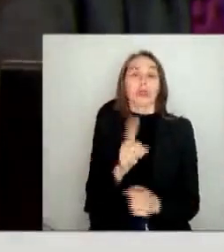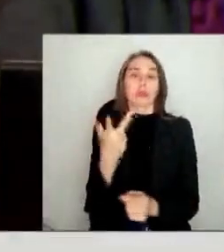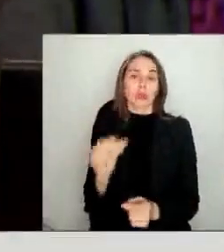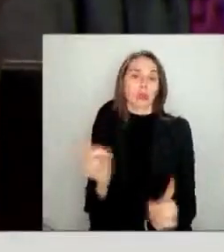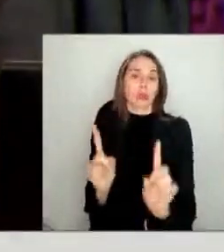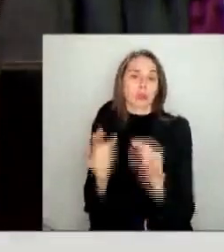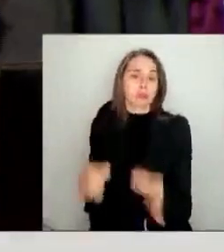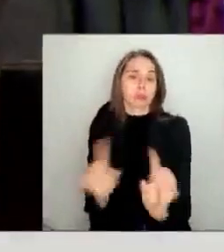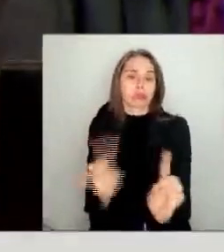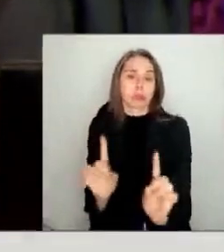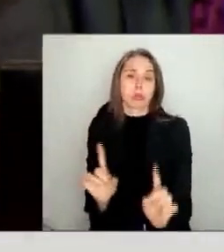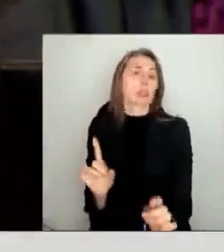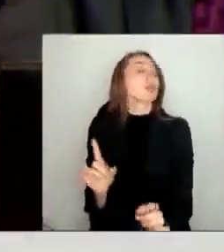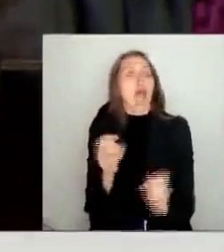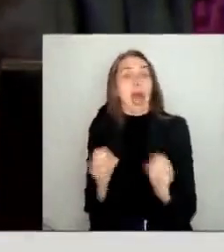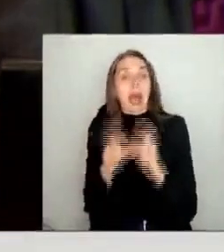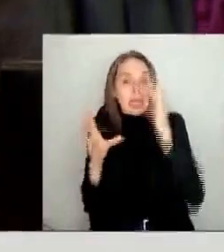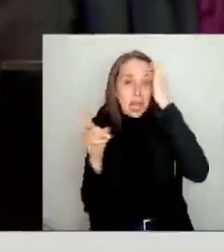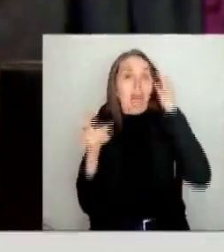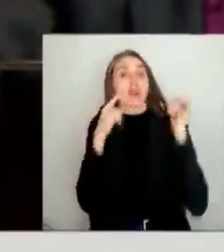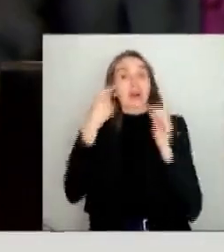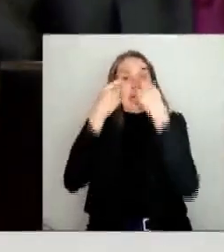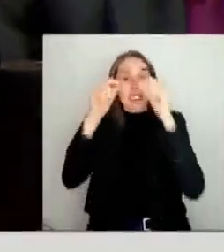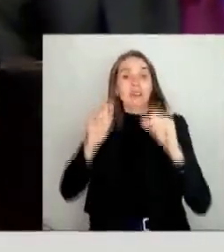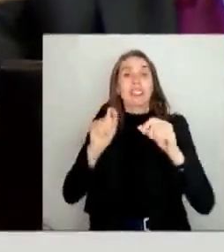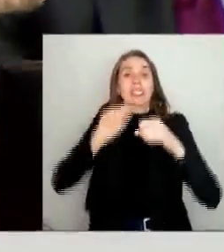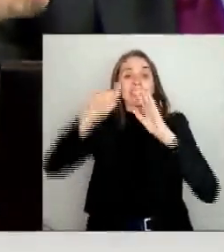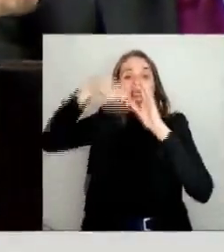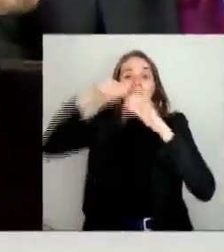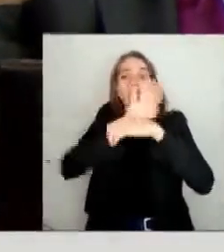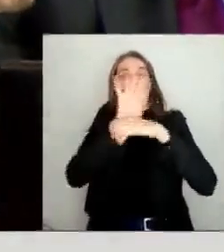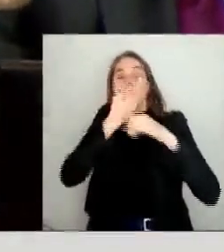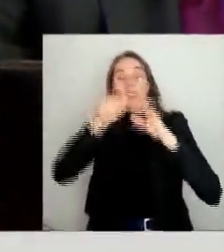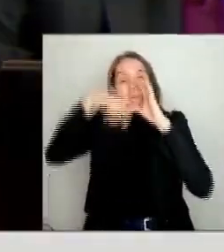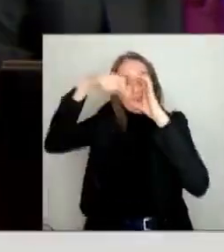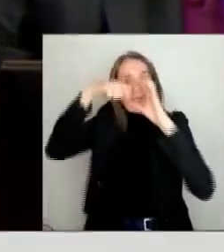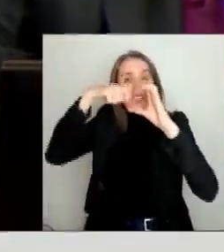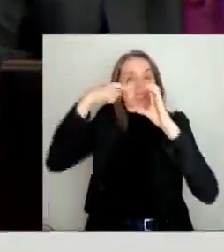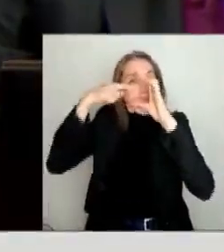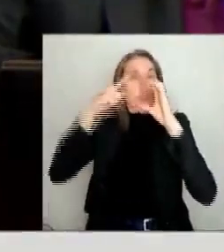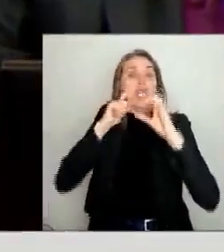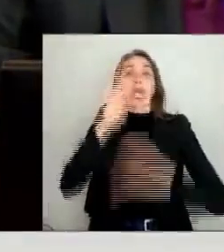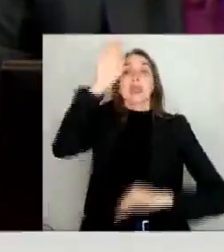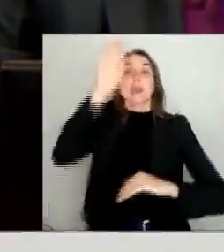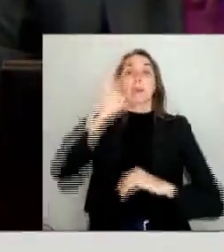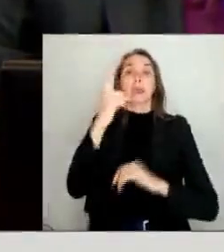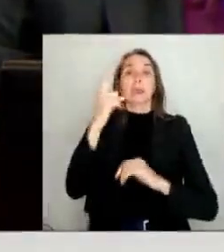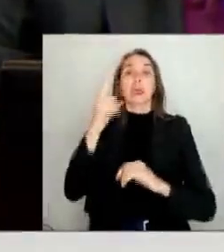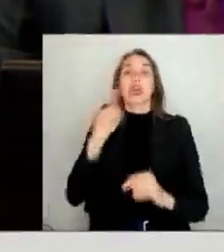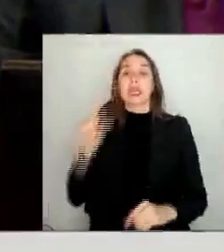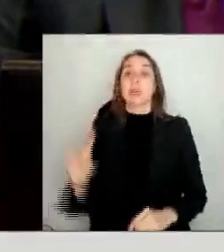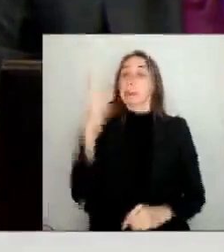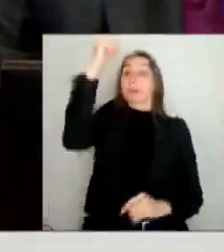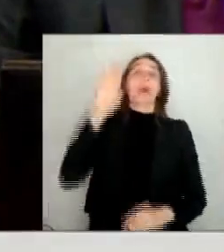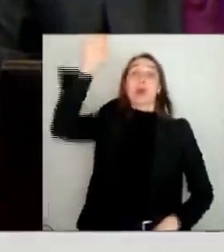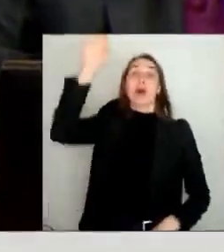efectivamente Claro que revise el video entonces quién levantó la mano primero porque si no aquí el que el que sale primero usted vota